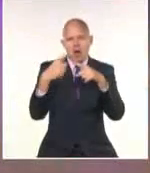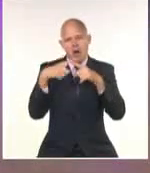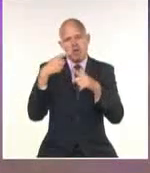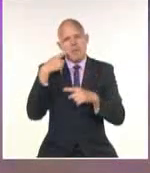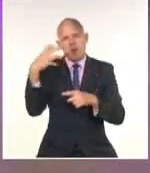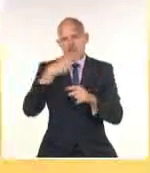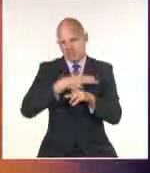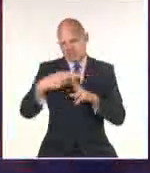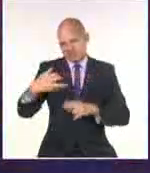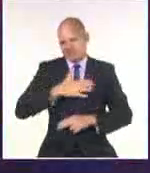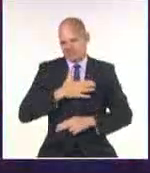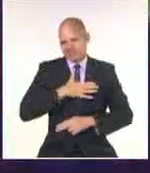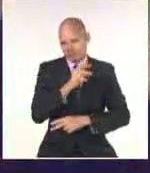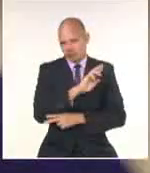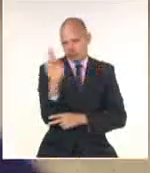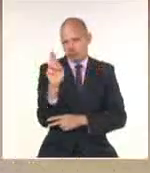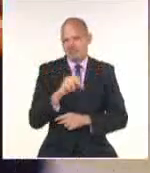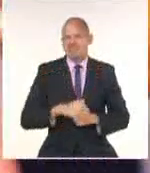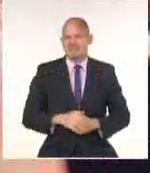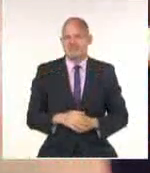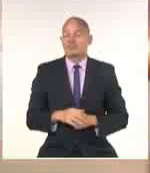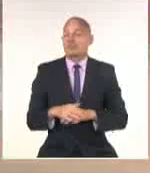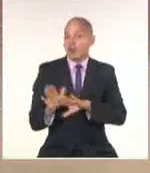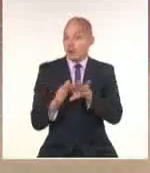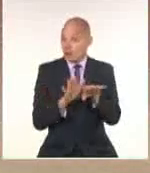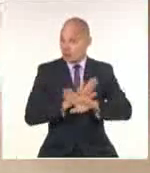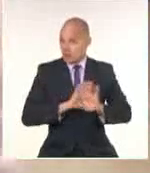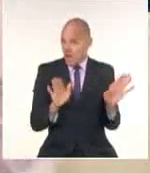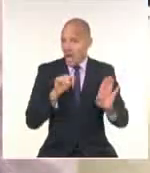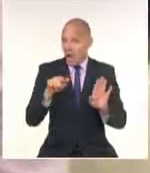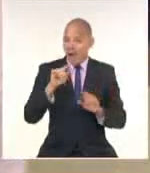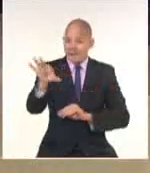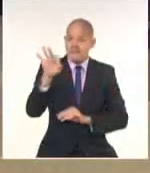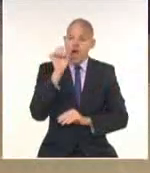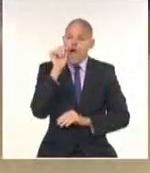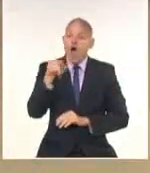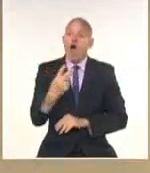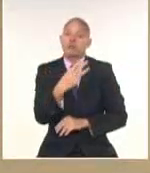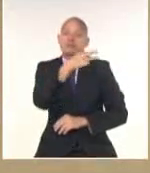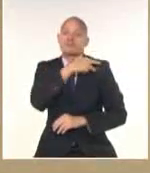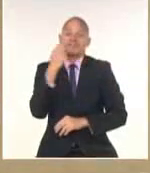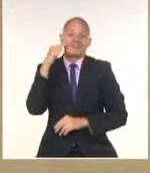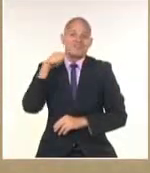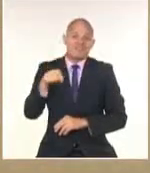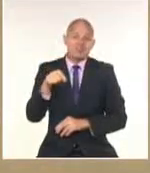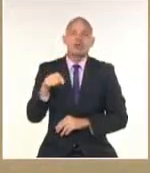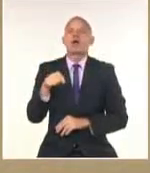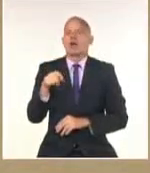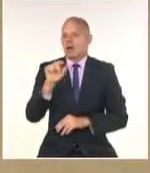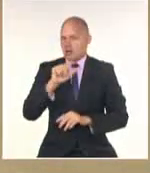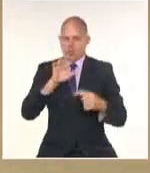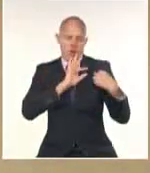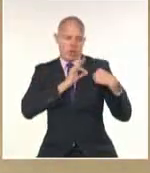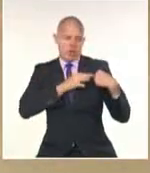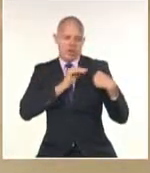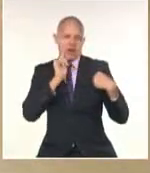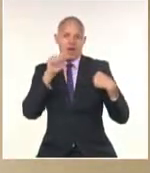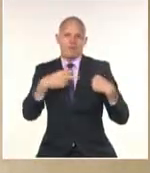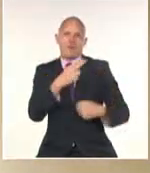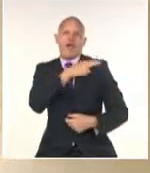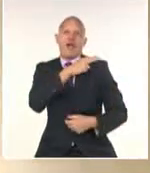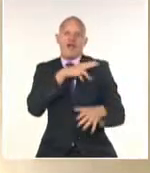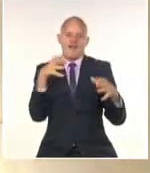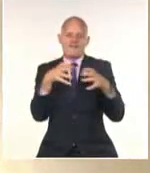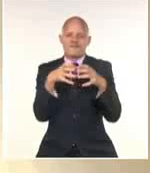la Revolución Cubana. En la ocasión, el mayor de la Reserva, Ramón Mourinho Rodríguez, jefe del Conjunto Artístico Integral